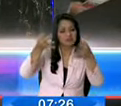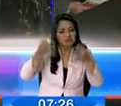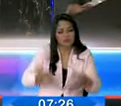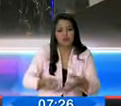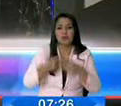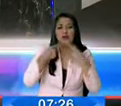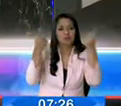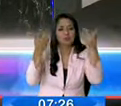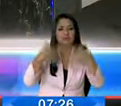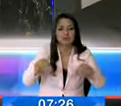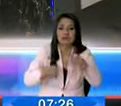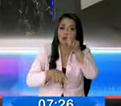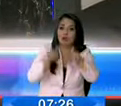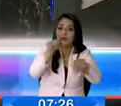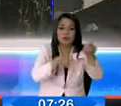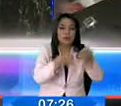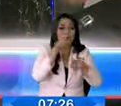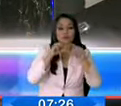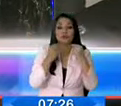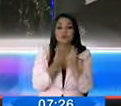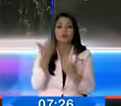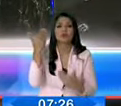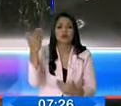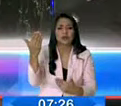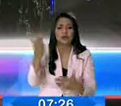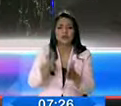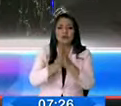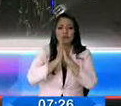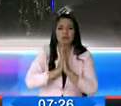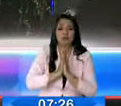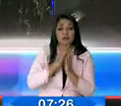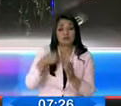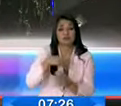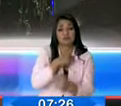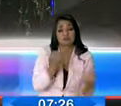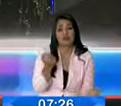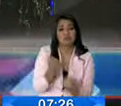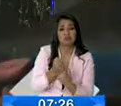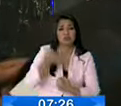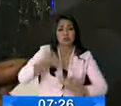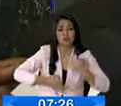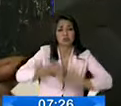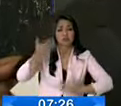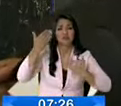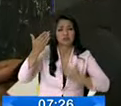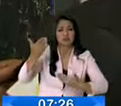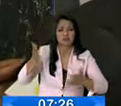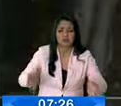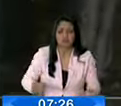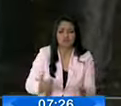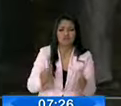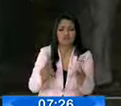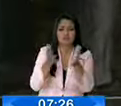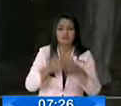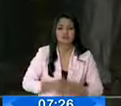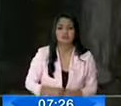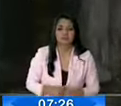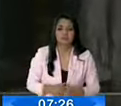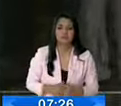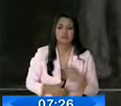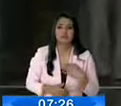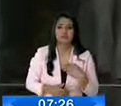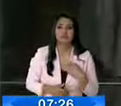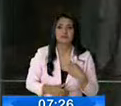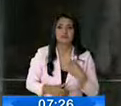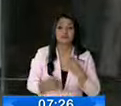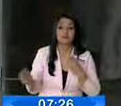anunciado ya por algunas fuerzas políticas. Nosotros apoyaremos un juicio político y lo impulsaremos. En todo caso, tras